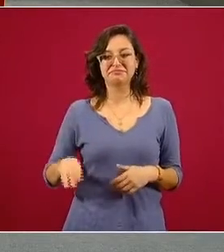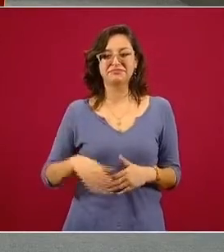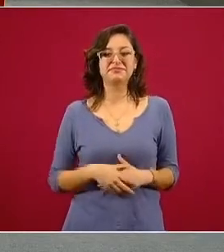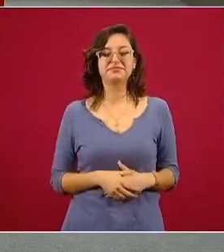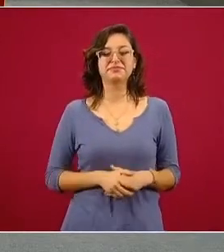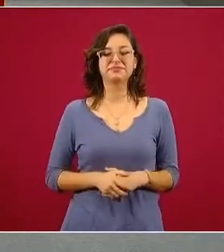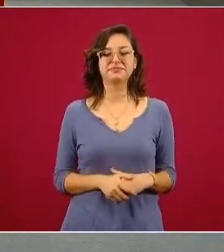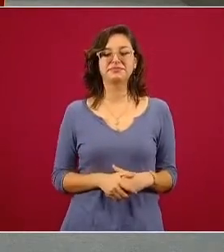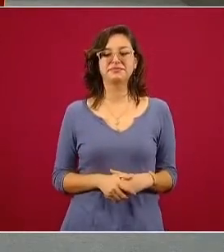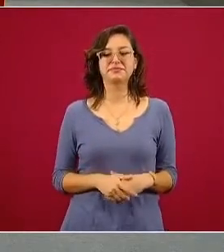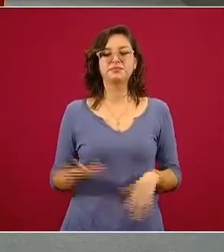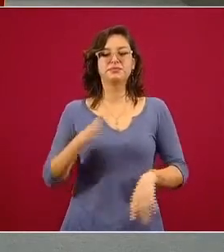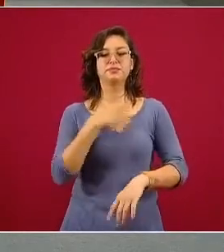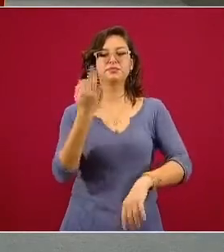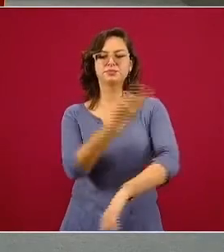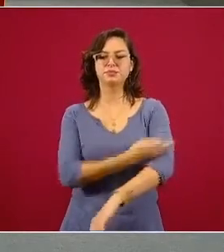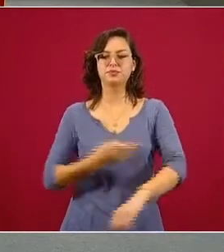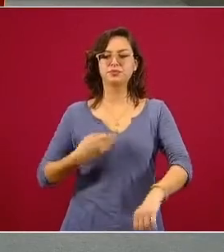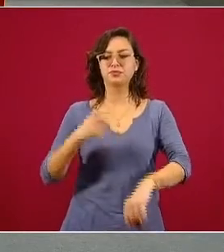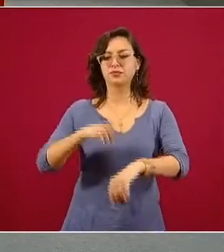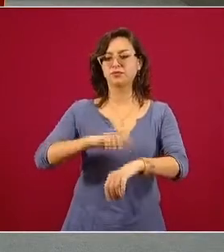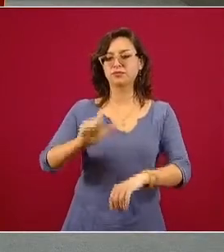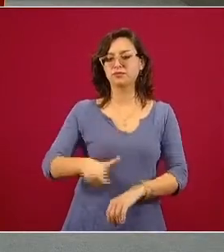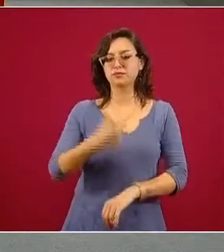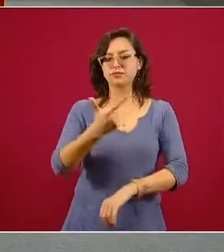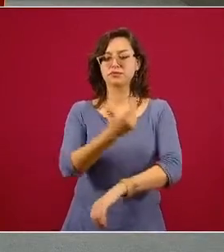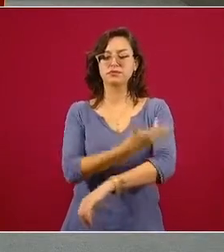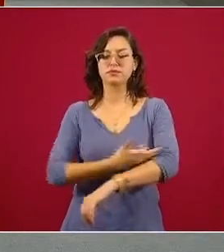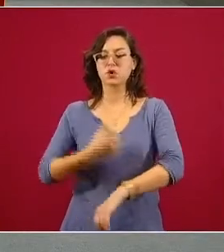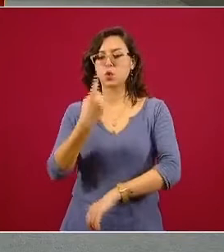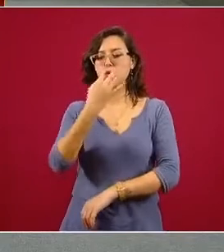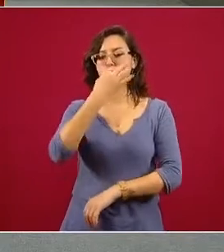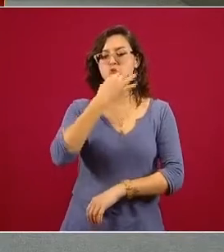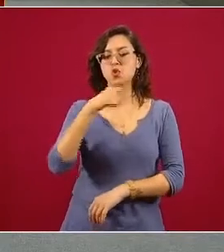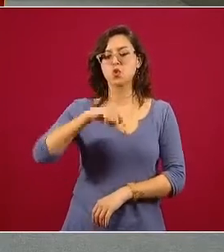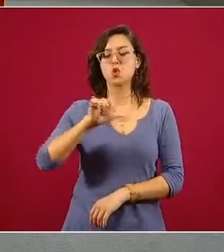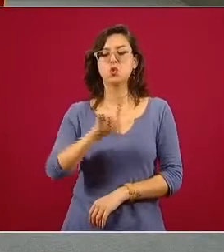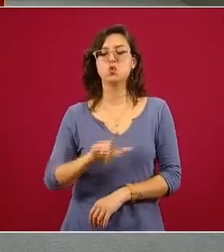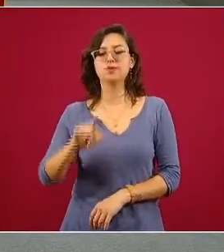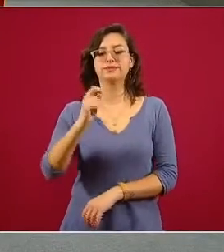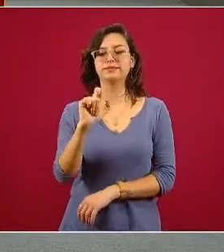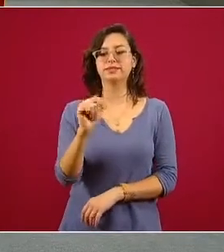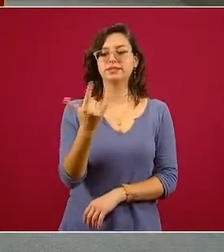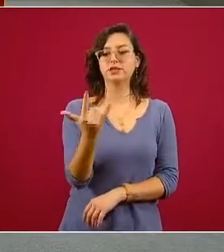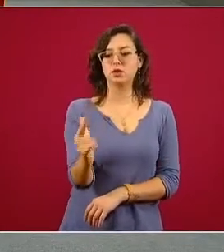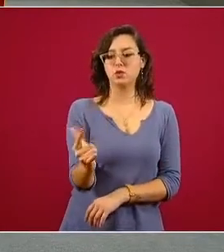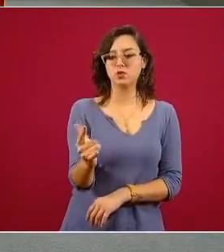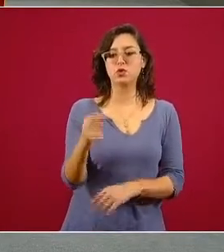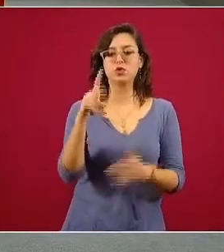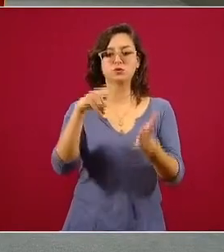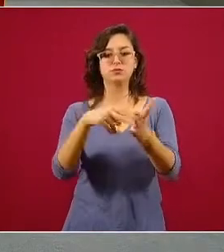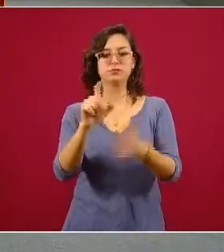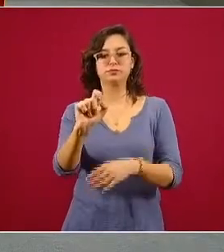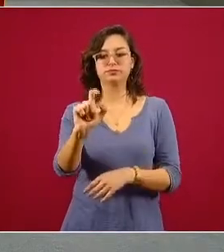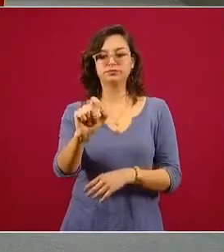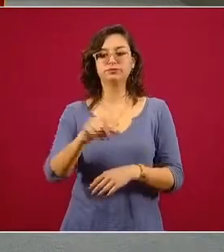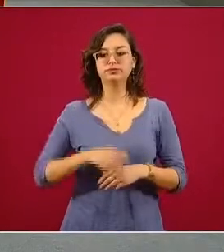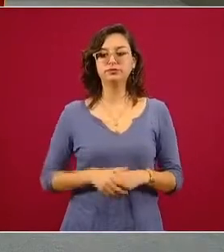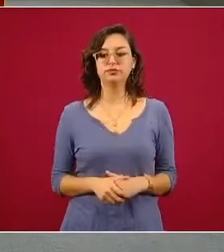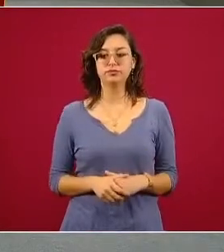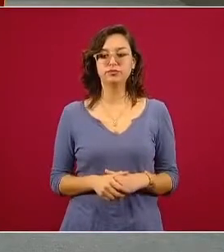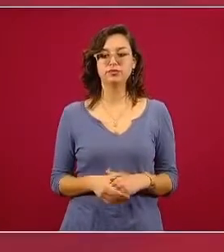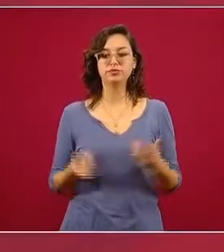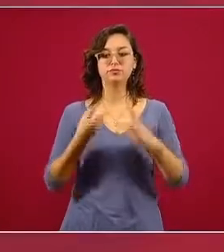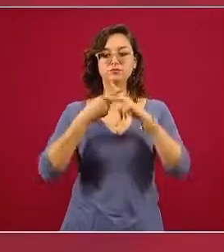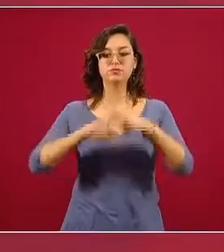Muy buenas tardes, son las 19 horas con 1 minuto del lunes 20 de julio de 2020.